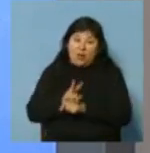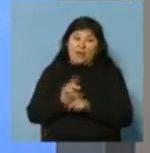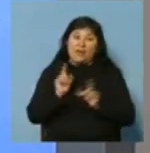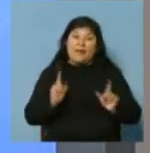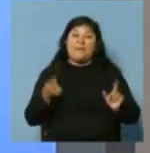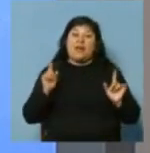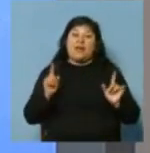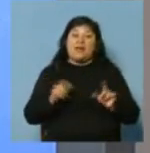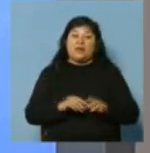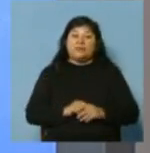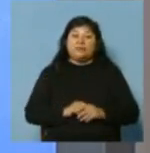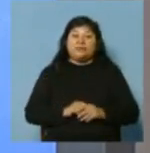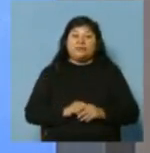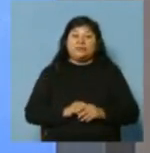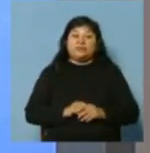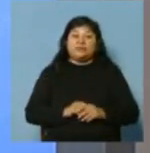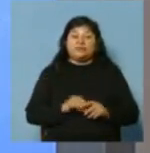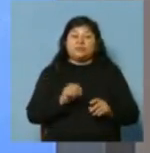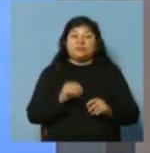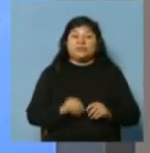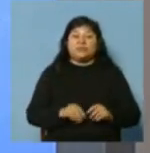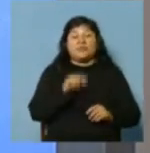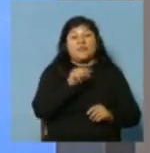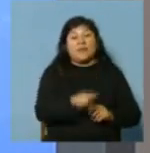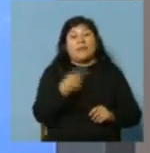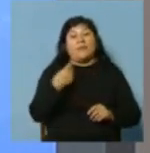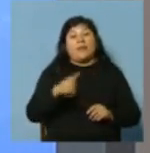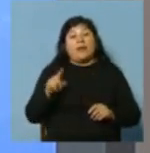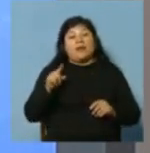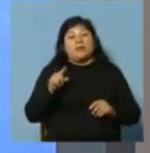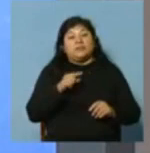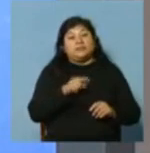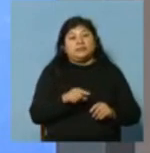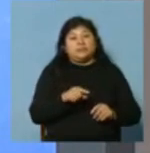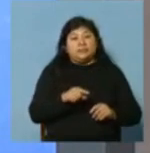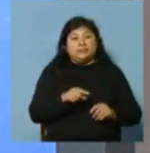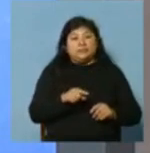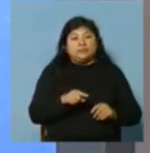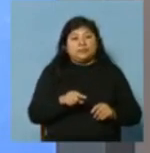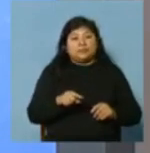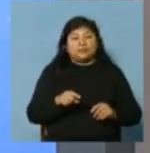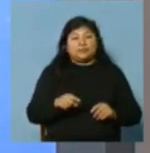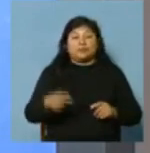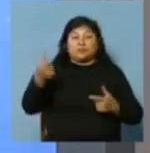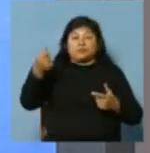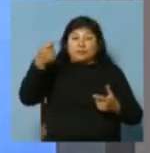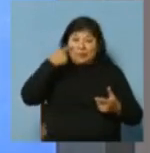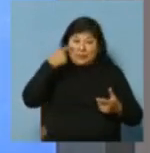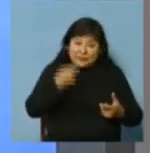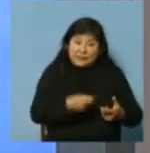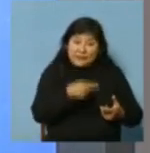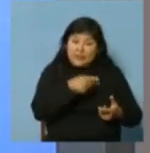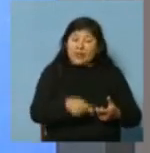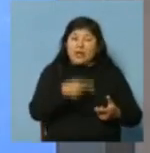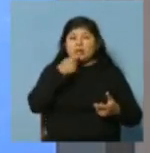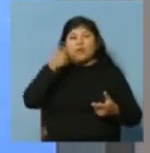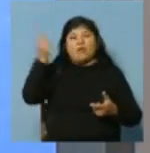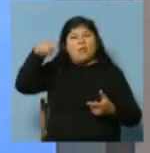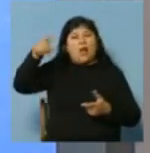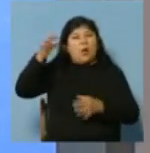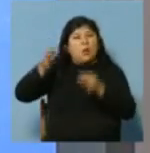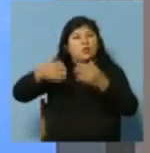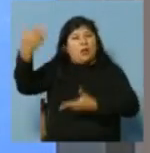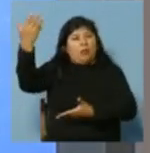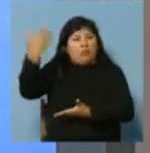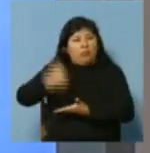cuando hay un falso de este tipo parece que intentan forzar esta esta formación que hemos tenido una formación de índole académica